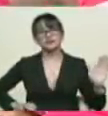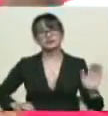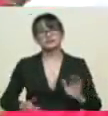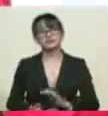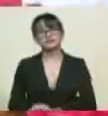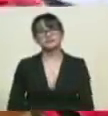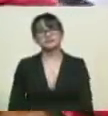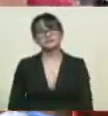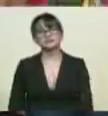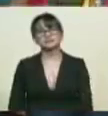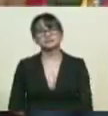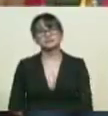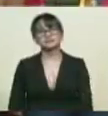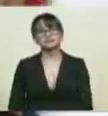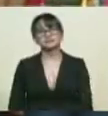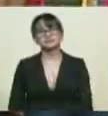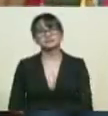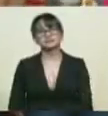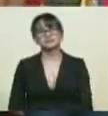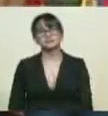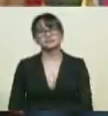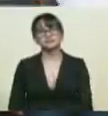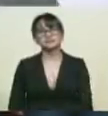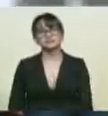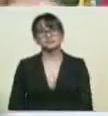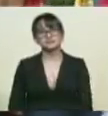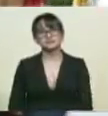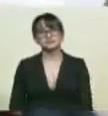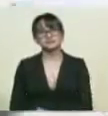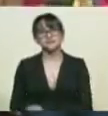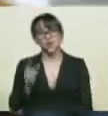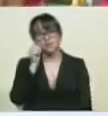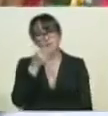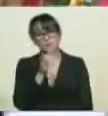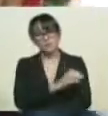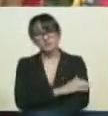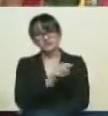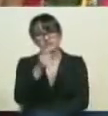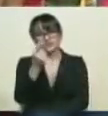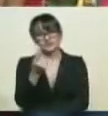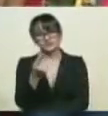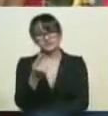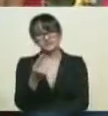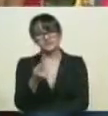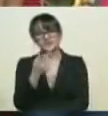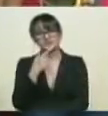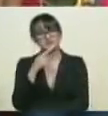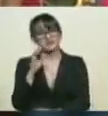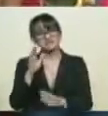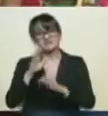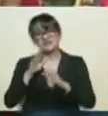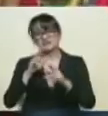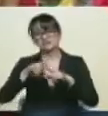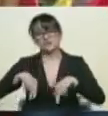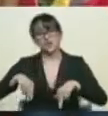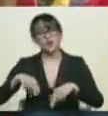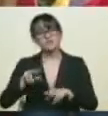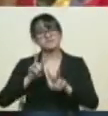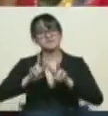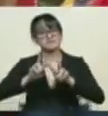Y Henry Faltrón dice que va a eliminar la gran misión Vivienda Venezuela.